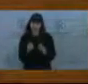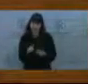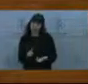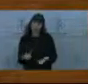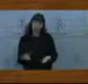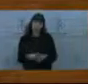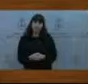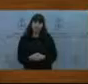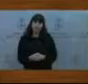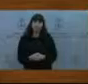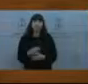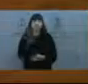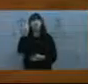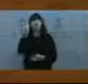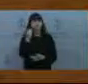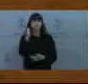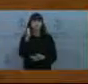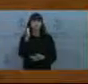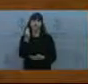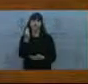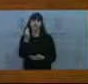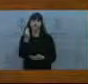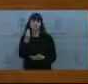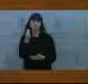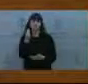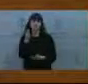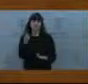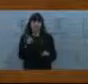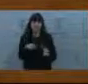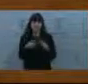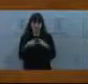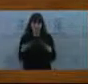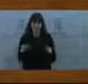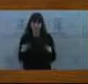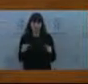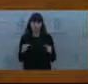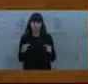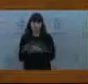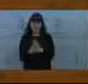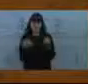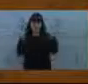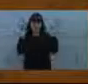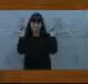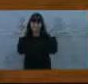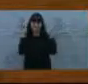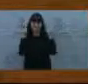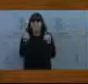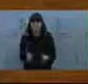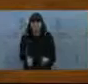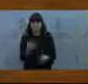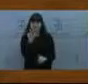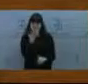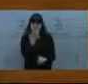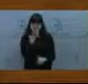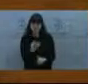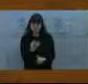nos va en esta Asturias decadente, triste, pasota y envejecida,